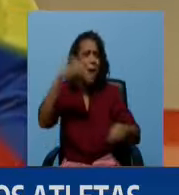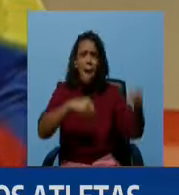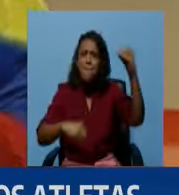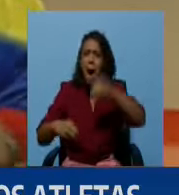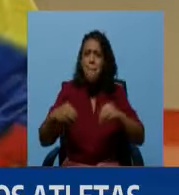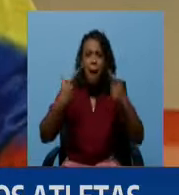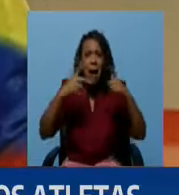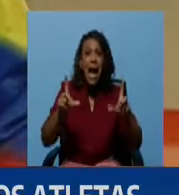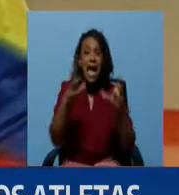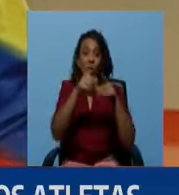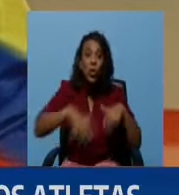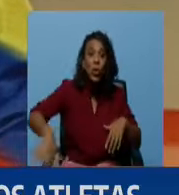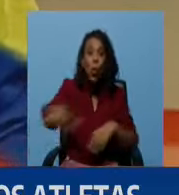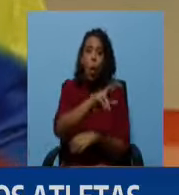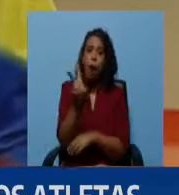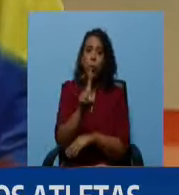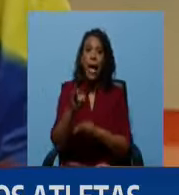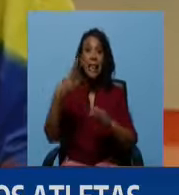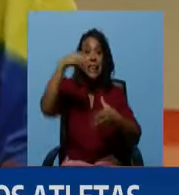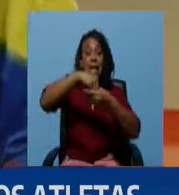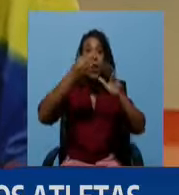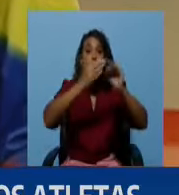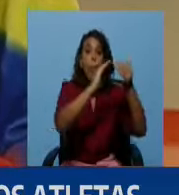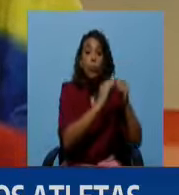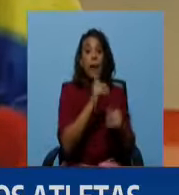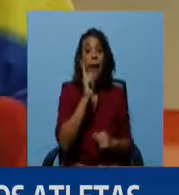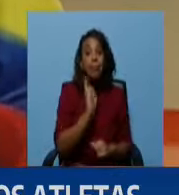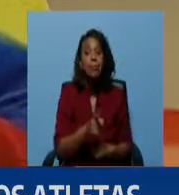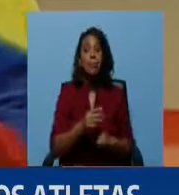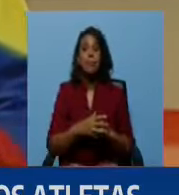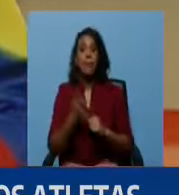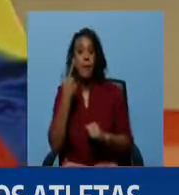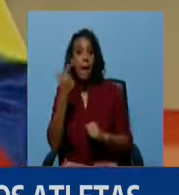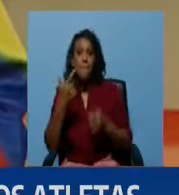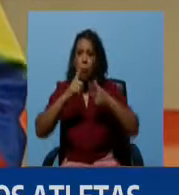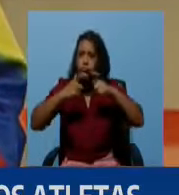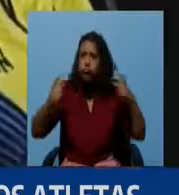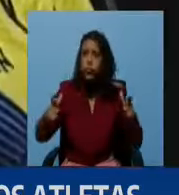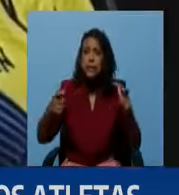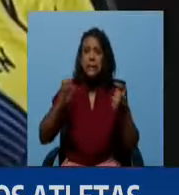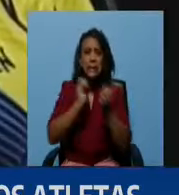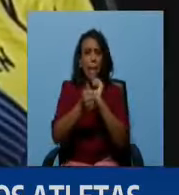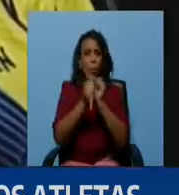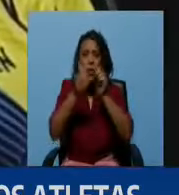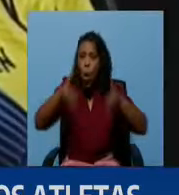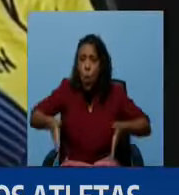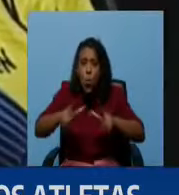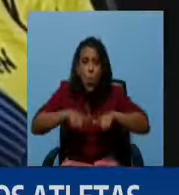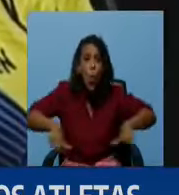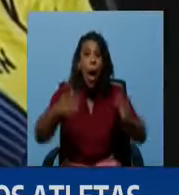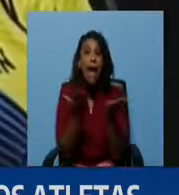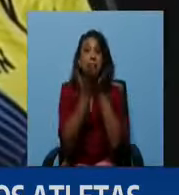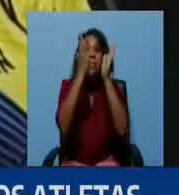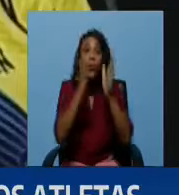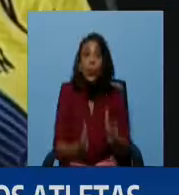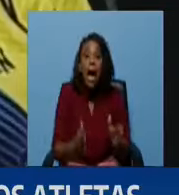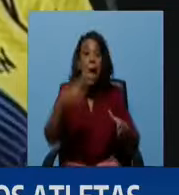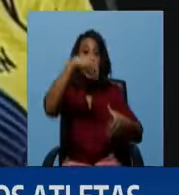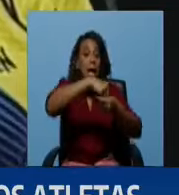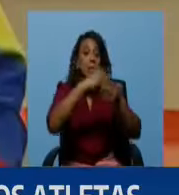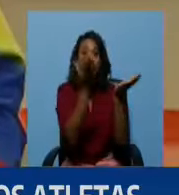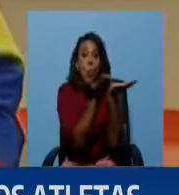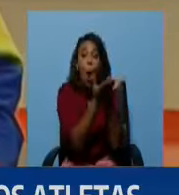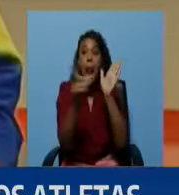en el territorio, en las comunidades, a la masificación deportiva estudiantil en las